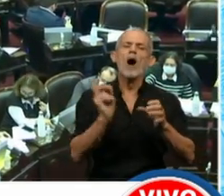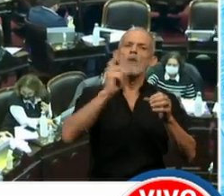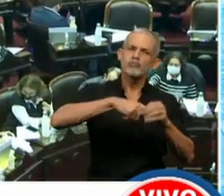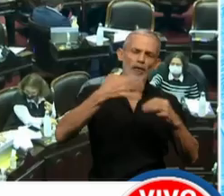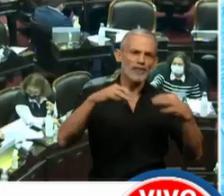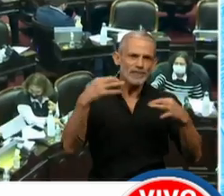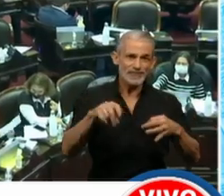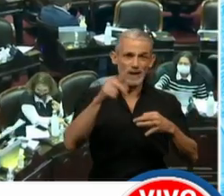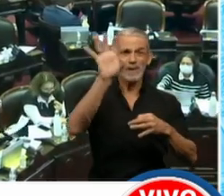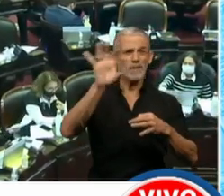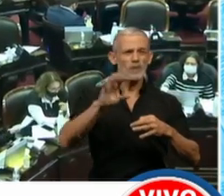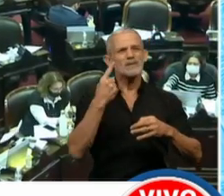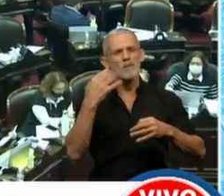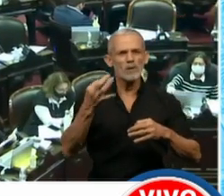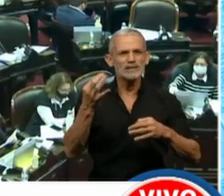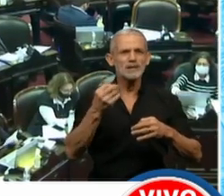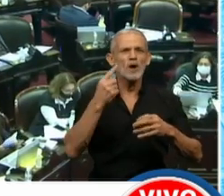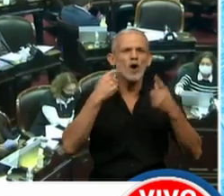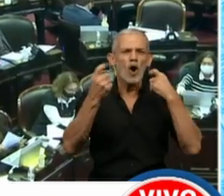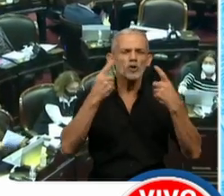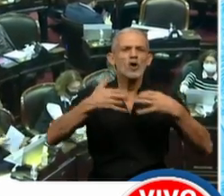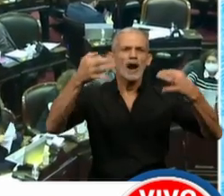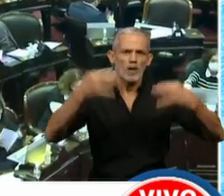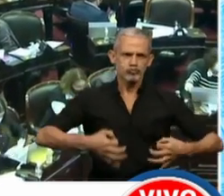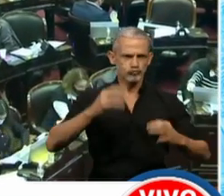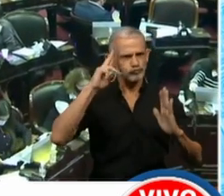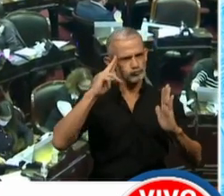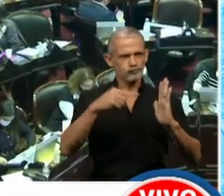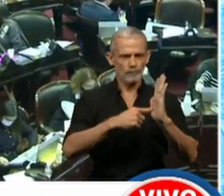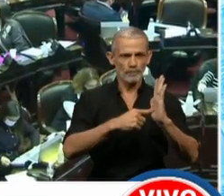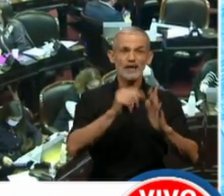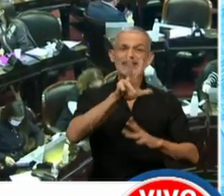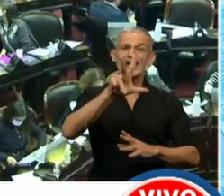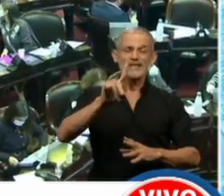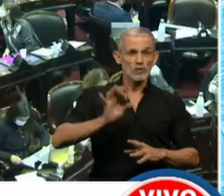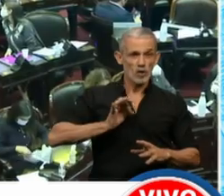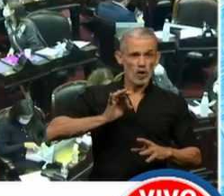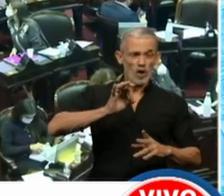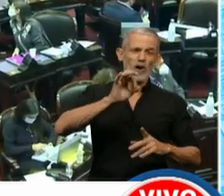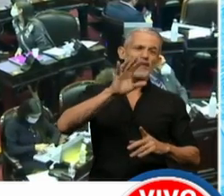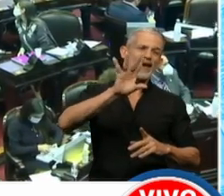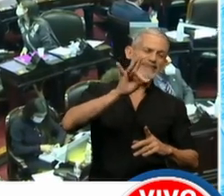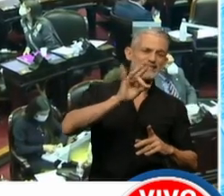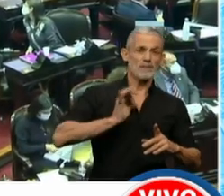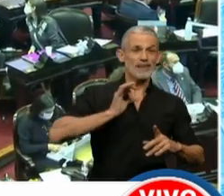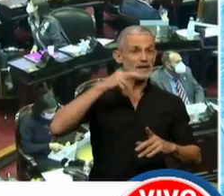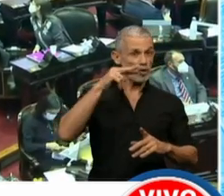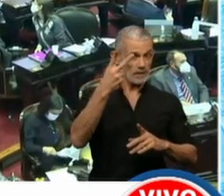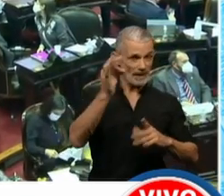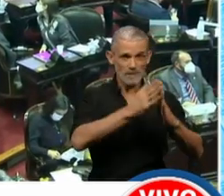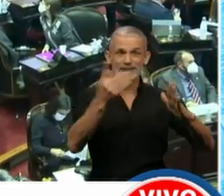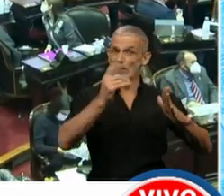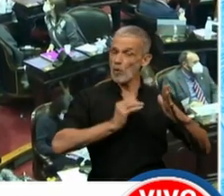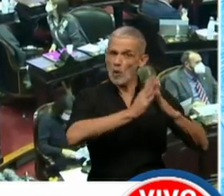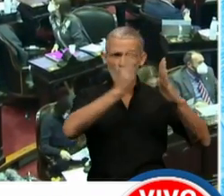por parte de esto y controlar su cumplimiento a partir del 31 de diciembre 2020 durante un año las operaciones